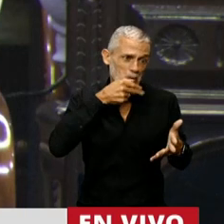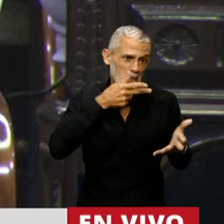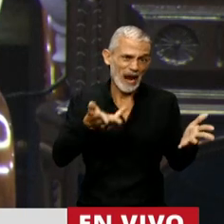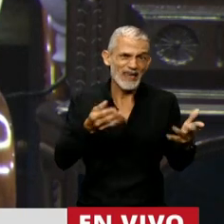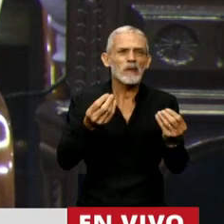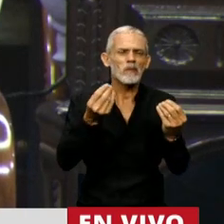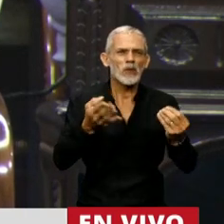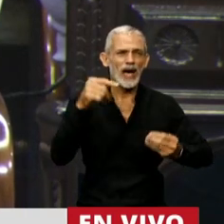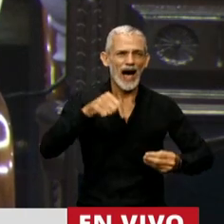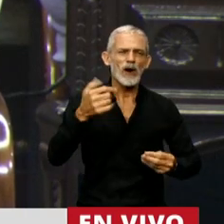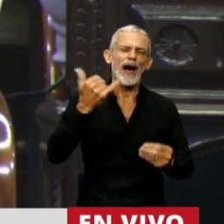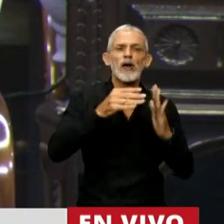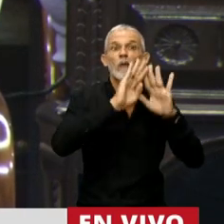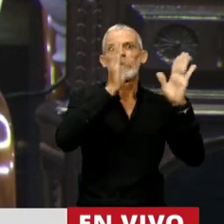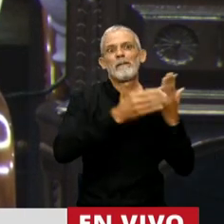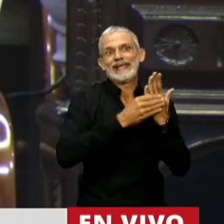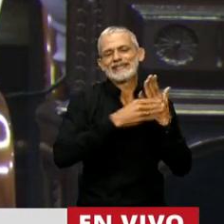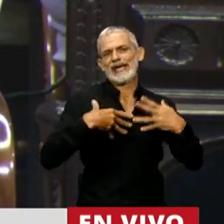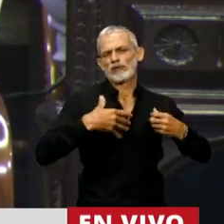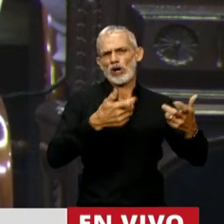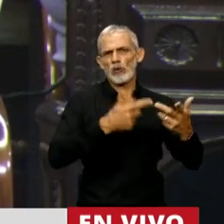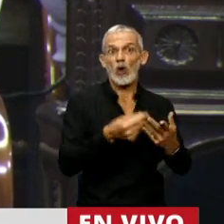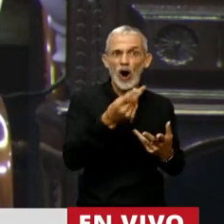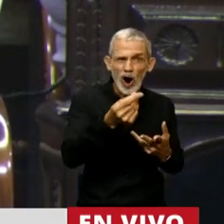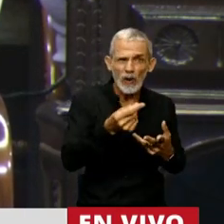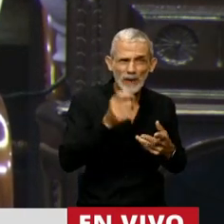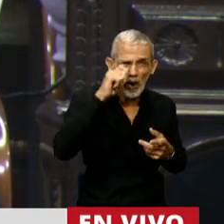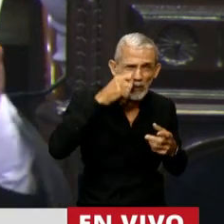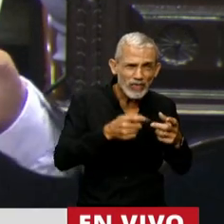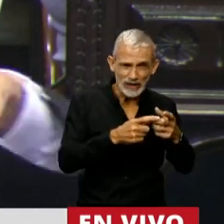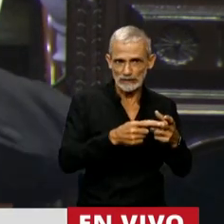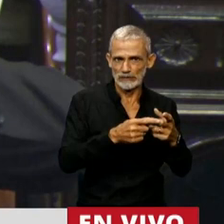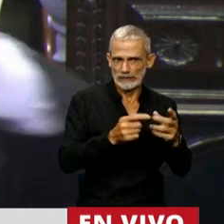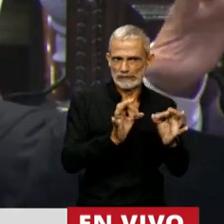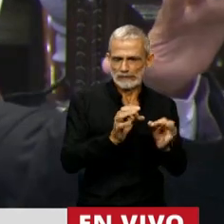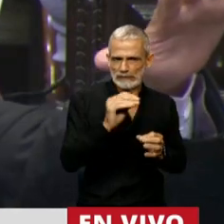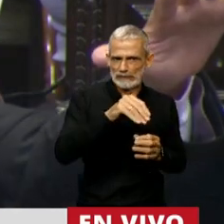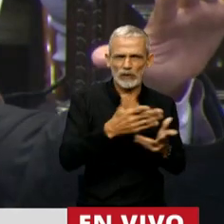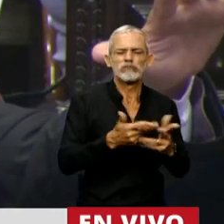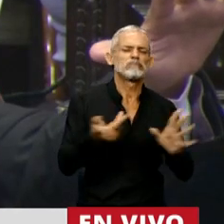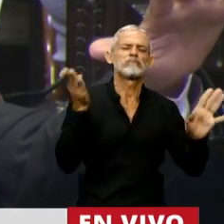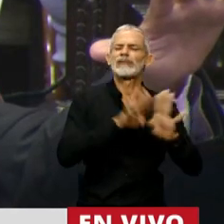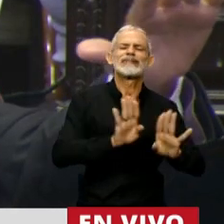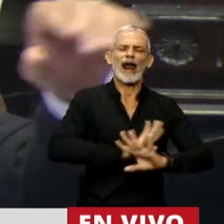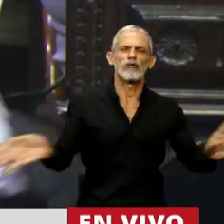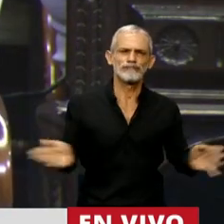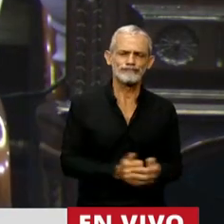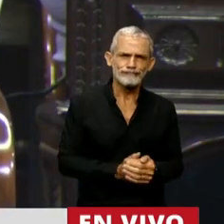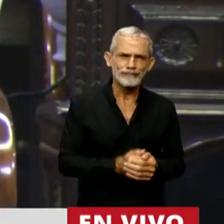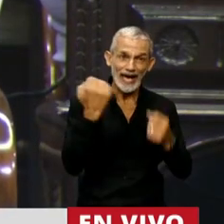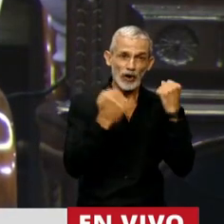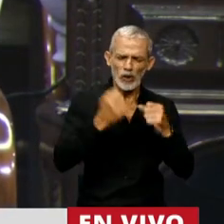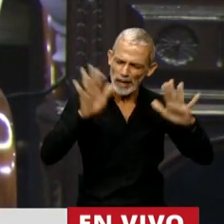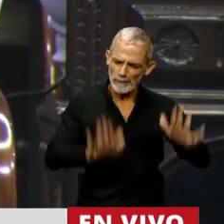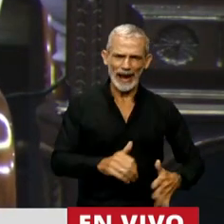porque ahora tenemos Ministerio de Salud, no compró los test suficientes, así que fue más fácil cerrar todo y paralizar la economía. Y